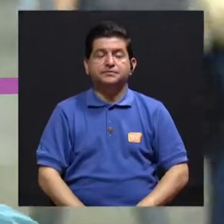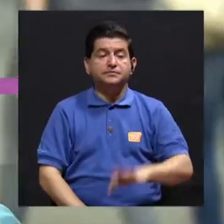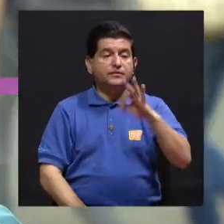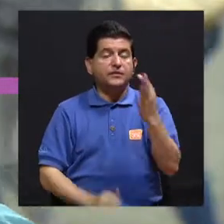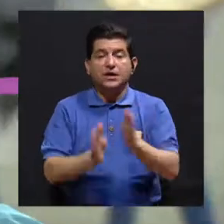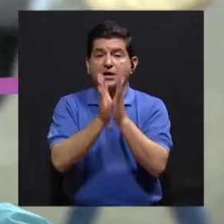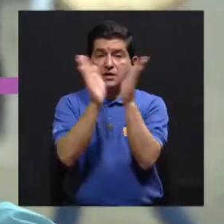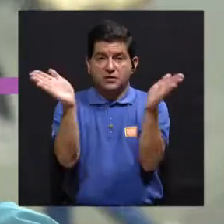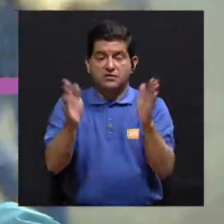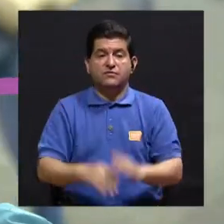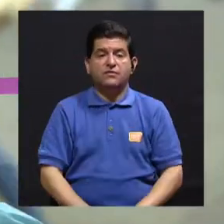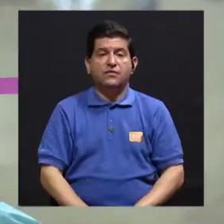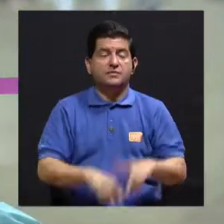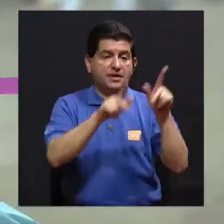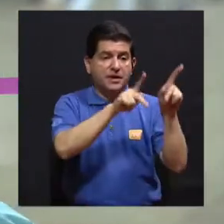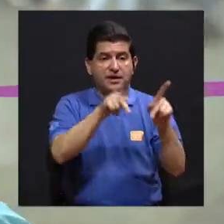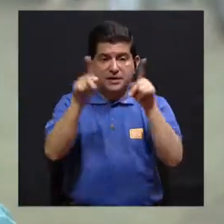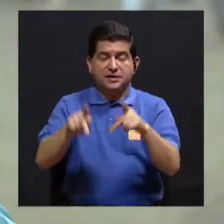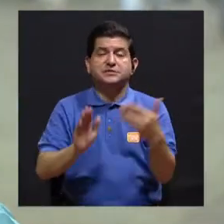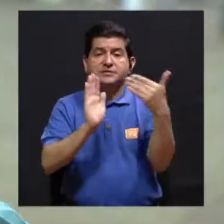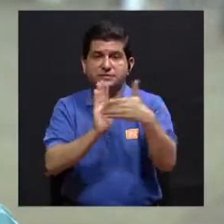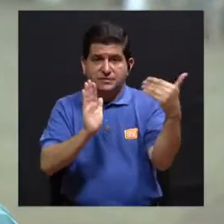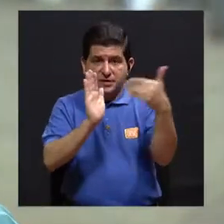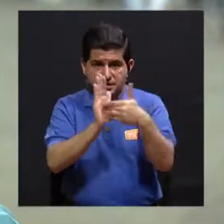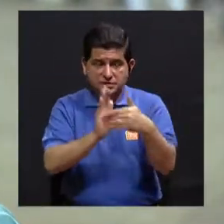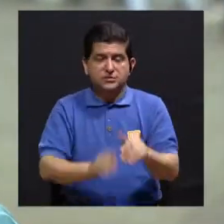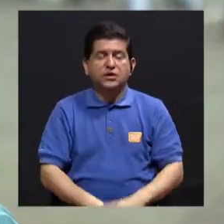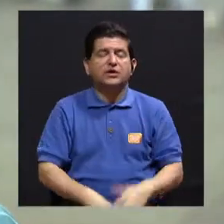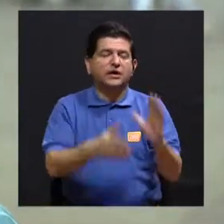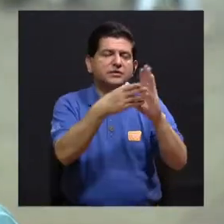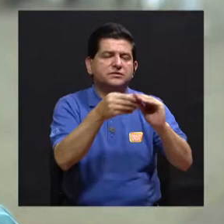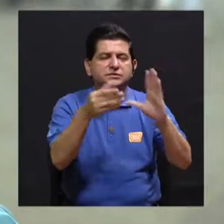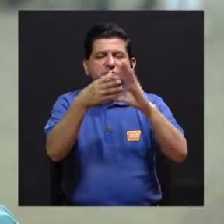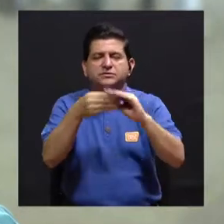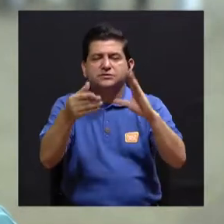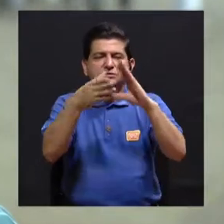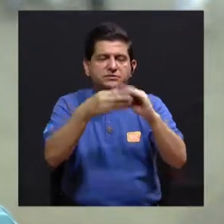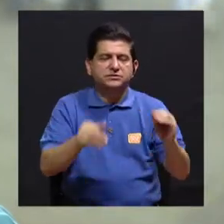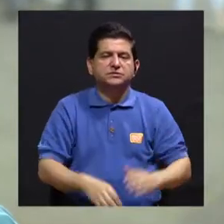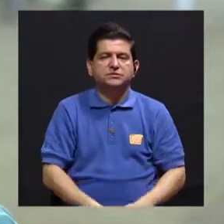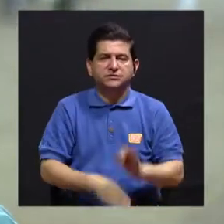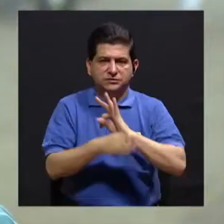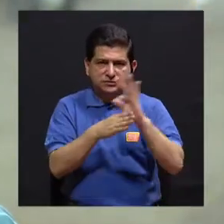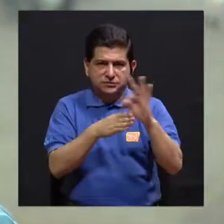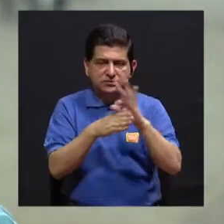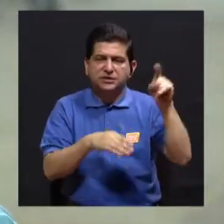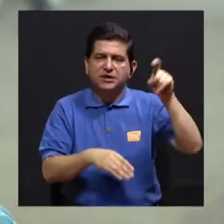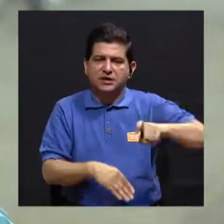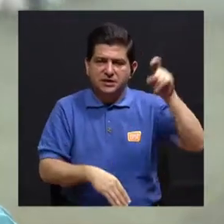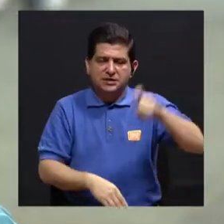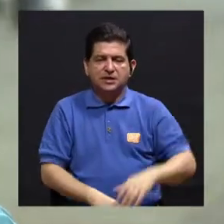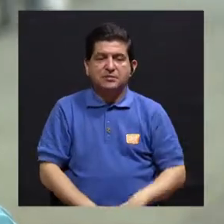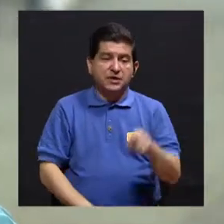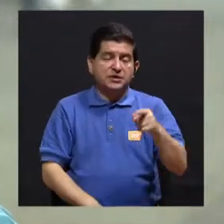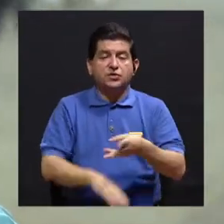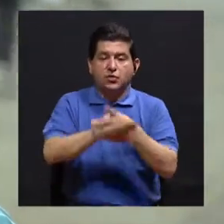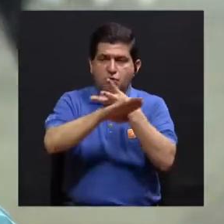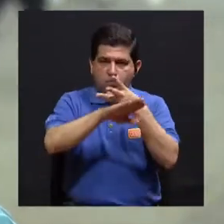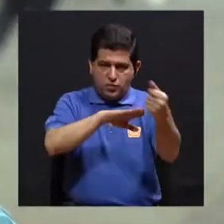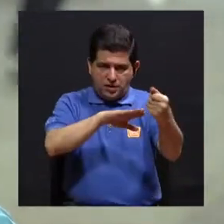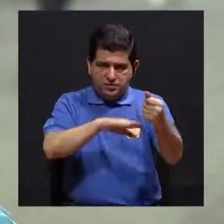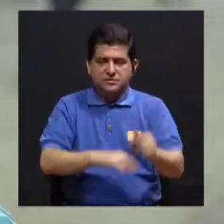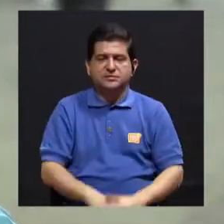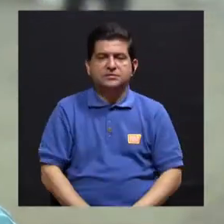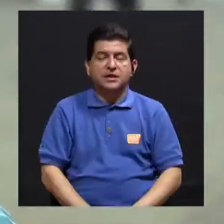manera general le indicamos a las personas que han sido afectadas o les comentamos cuál es el tratamiento necesario para que se curen. Eso